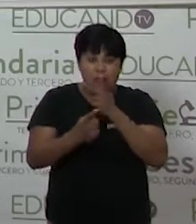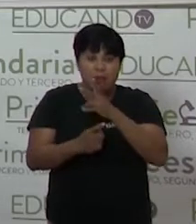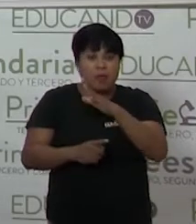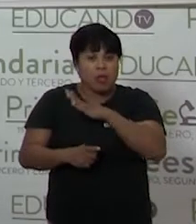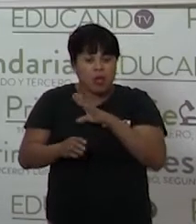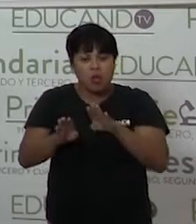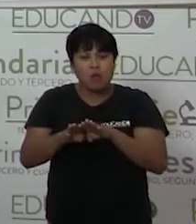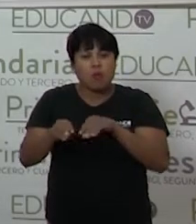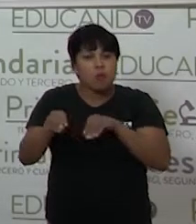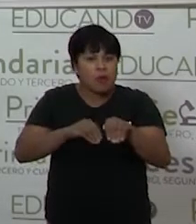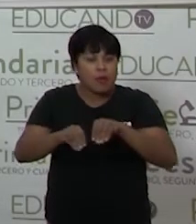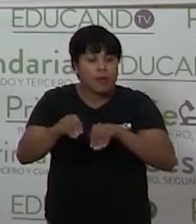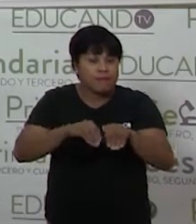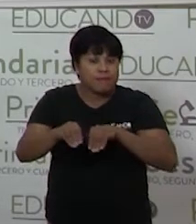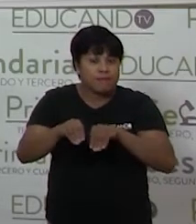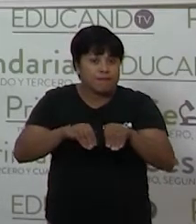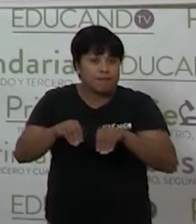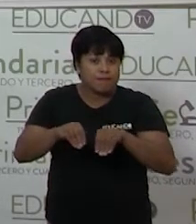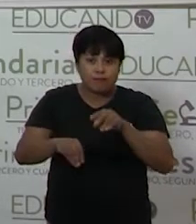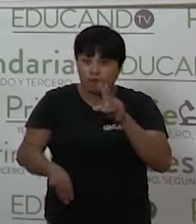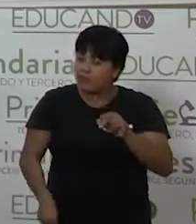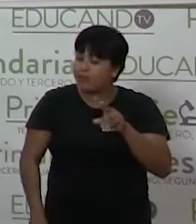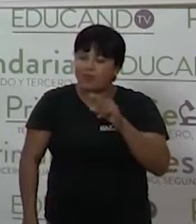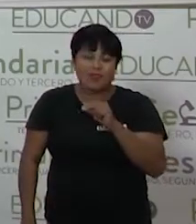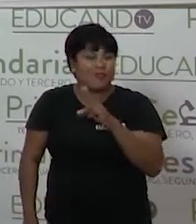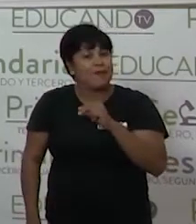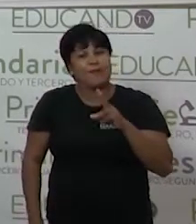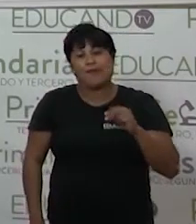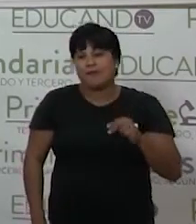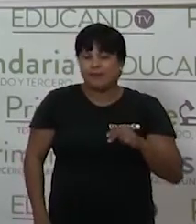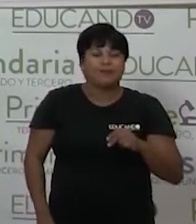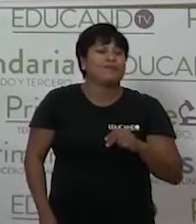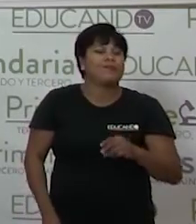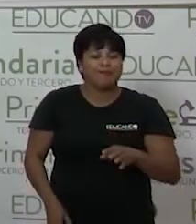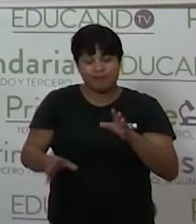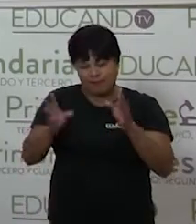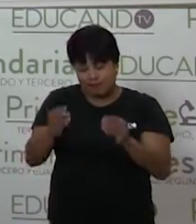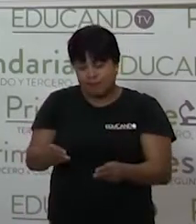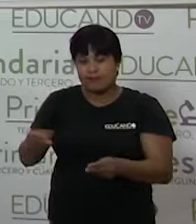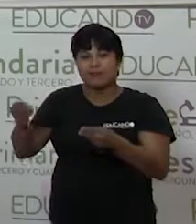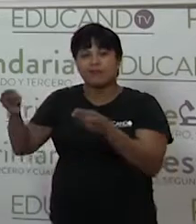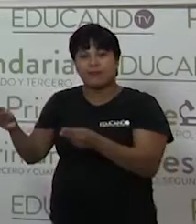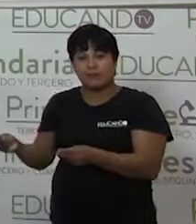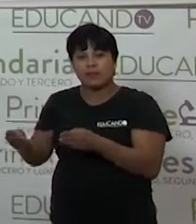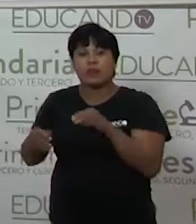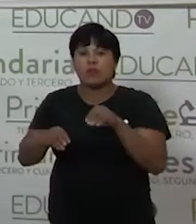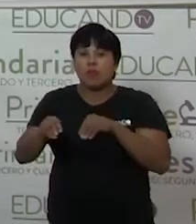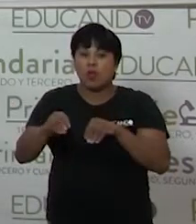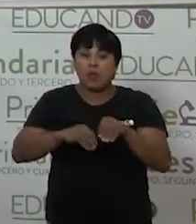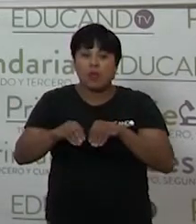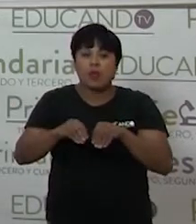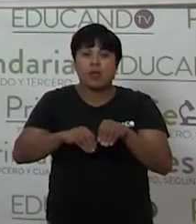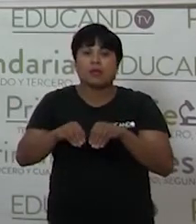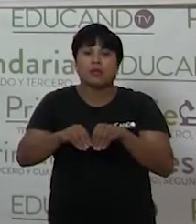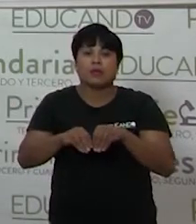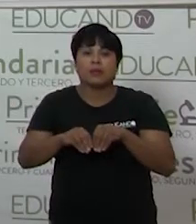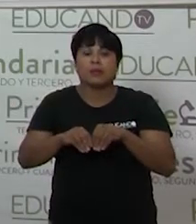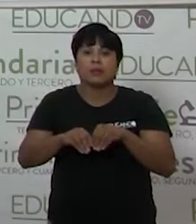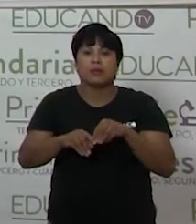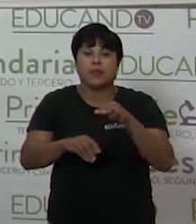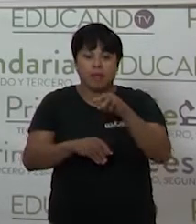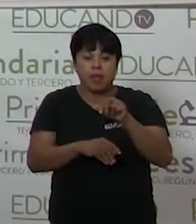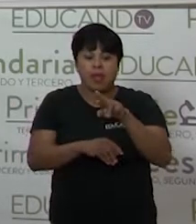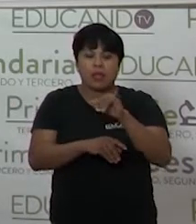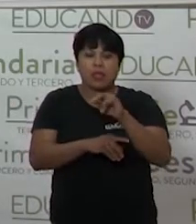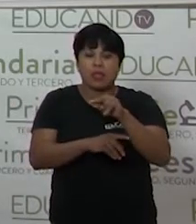empieza como mueven no verdad mueven me dicen que